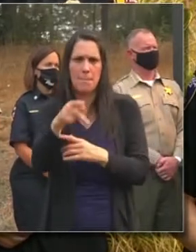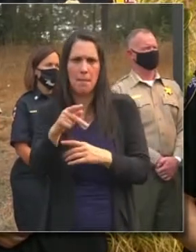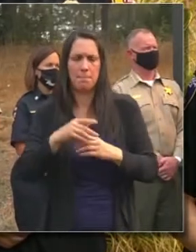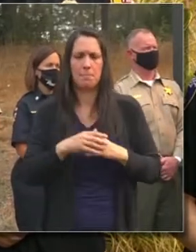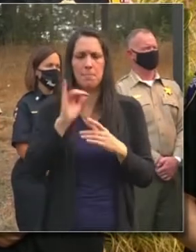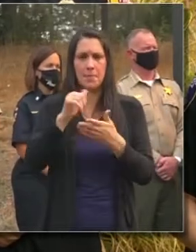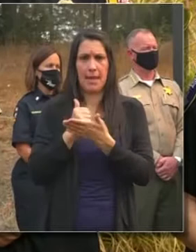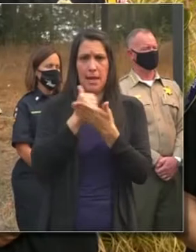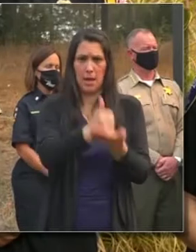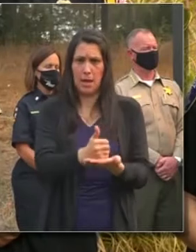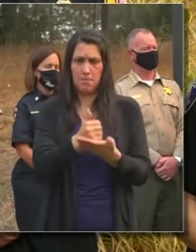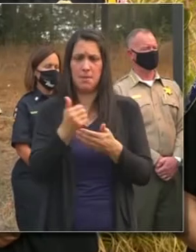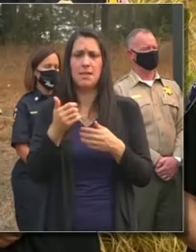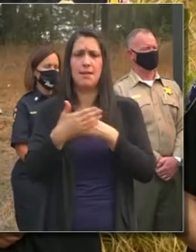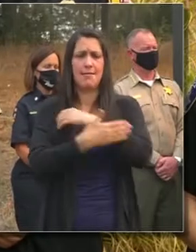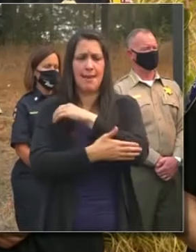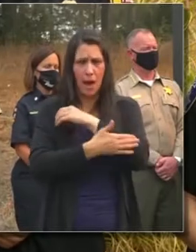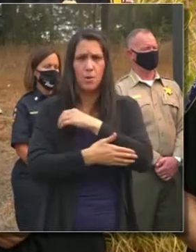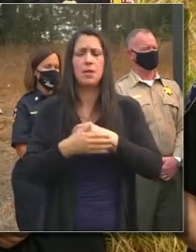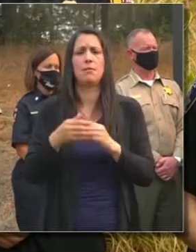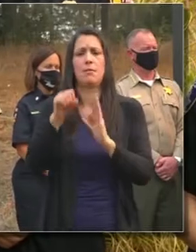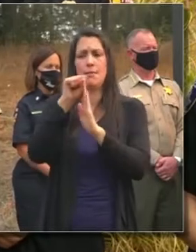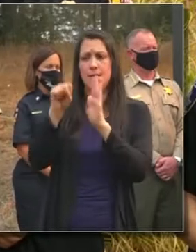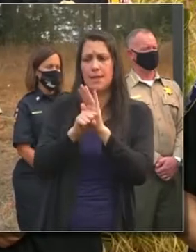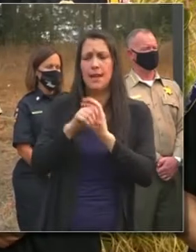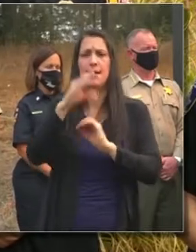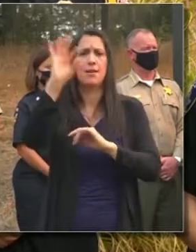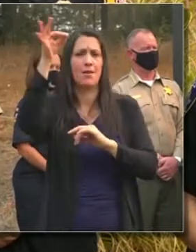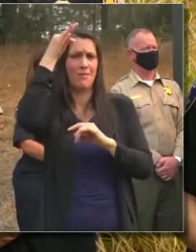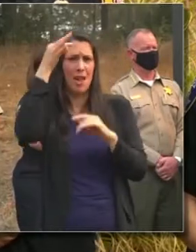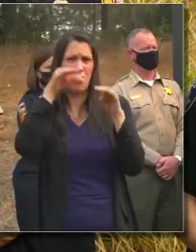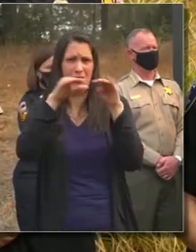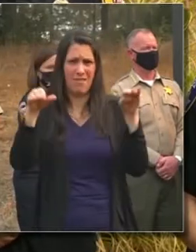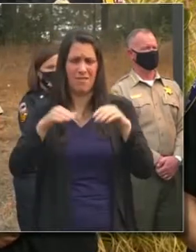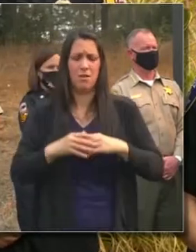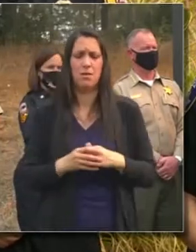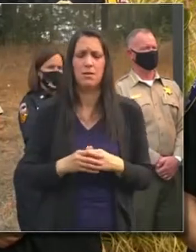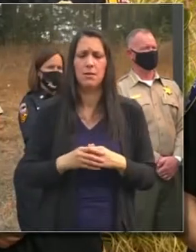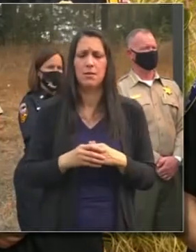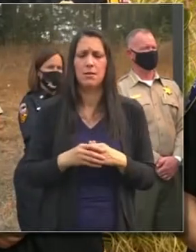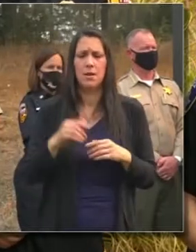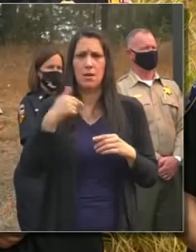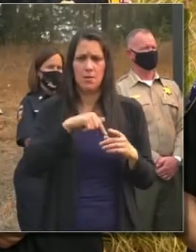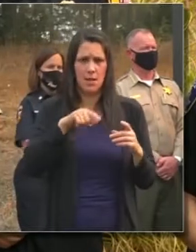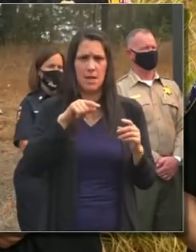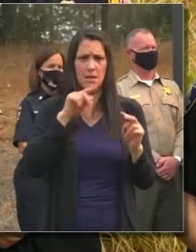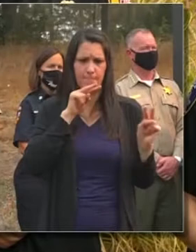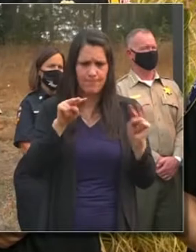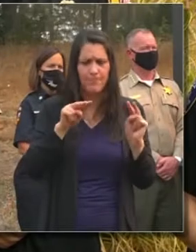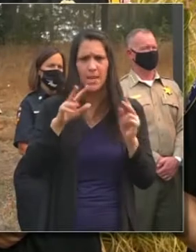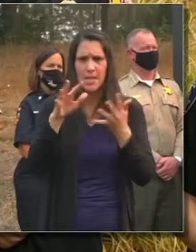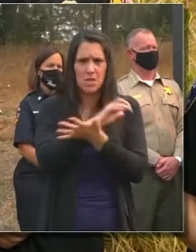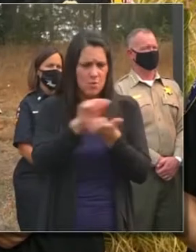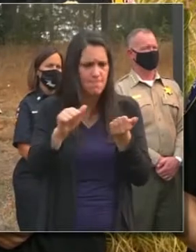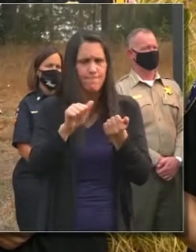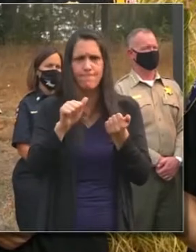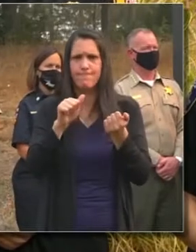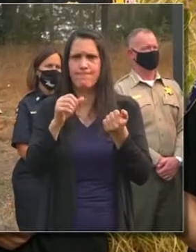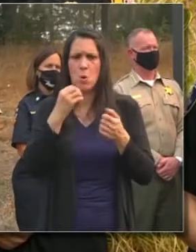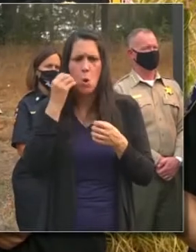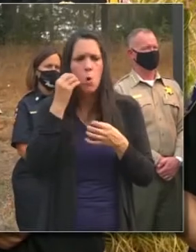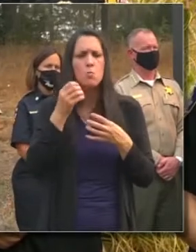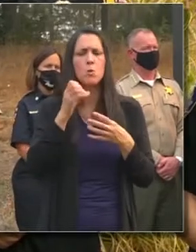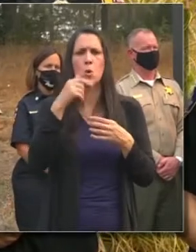manejar las emergencias a nivel estatal y federal y rápidamente saber cuántas estructuras fueron destruidas para poder